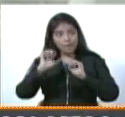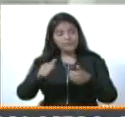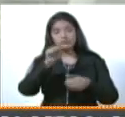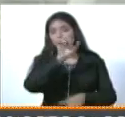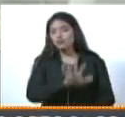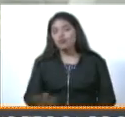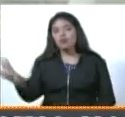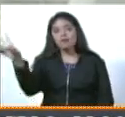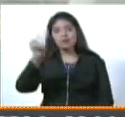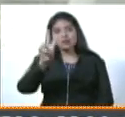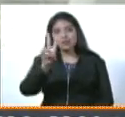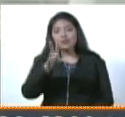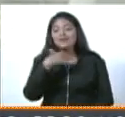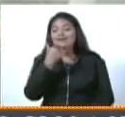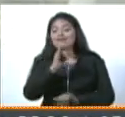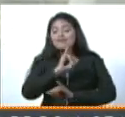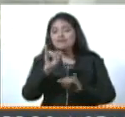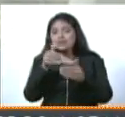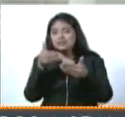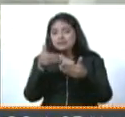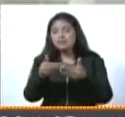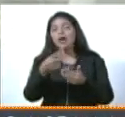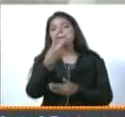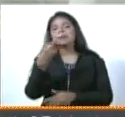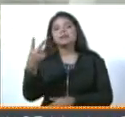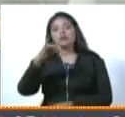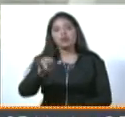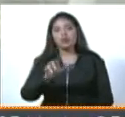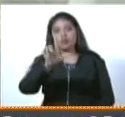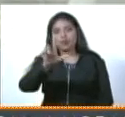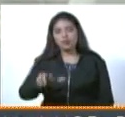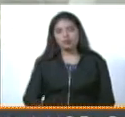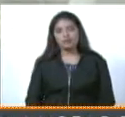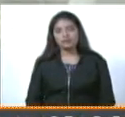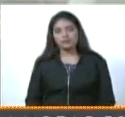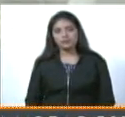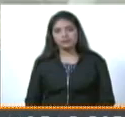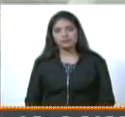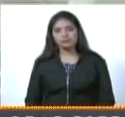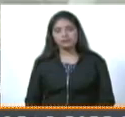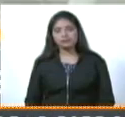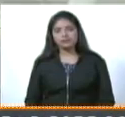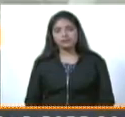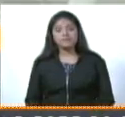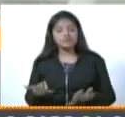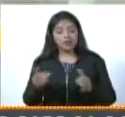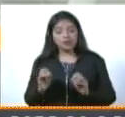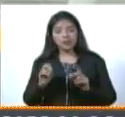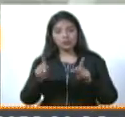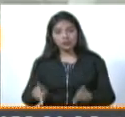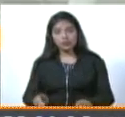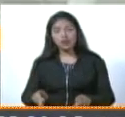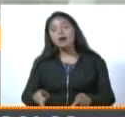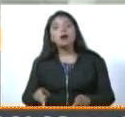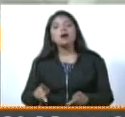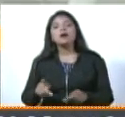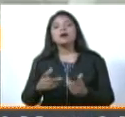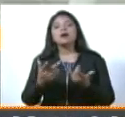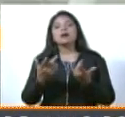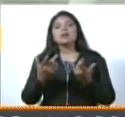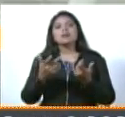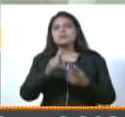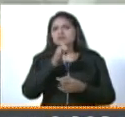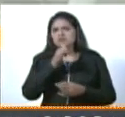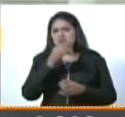el país y finalizan el 22 de julio. En esta oportunidad, las ferias se están realizando